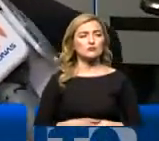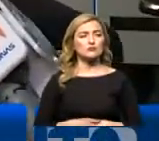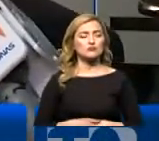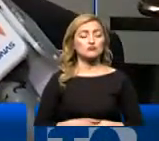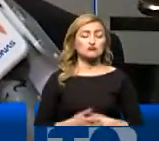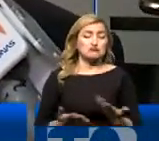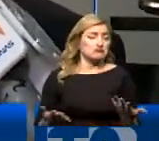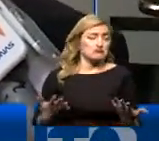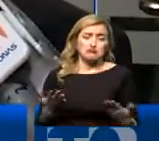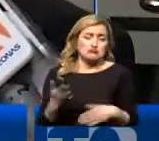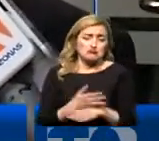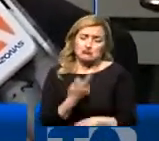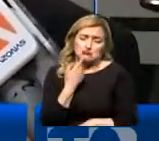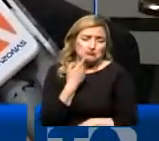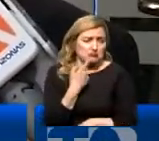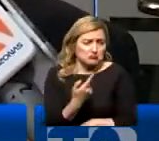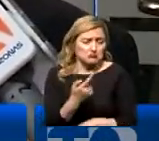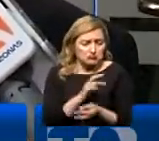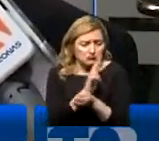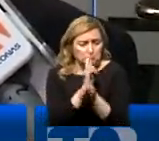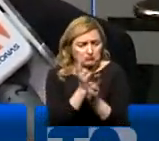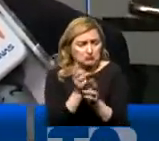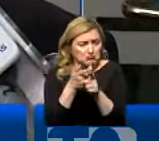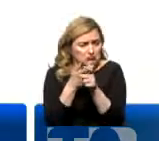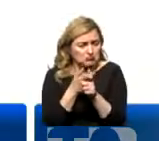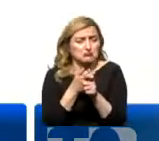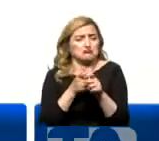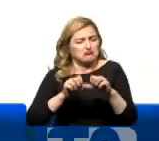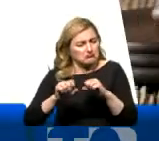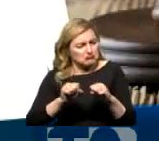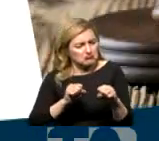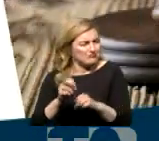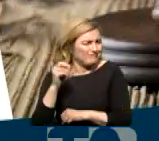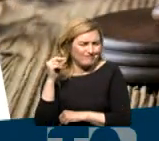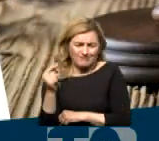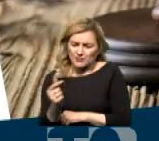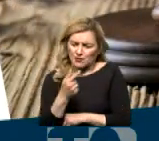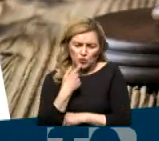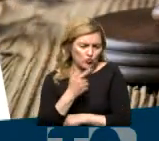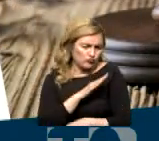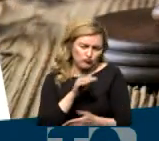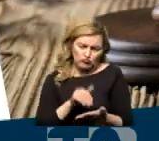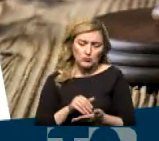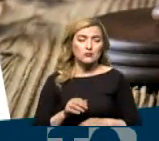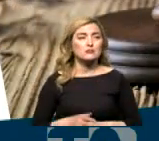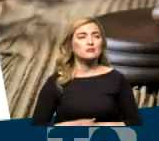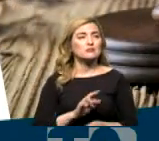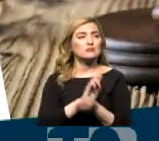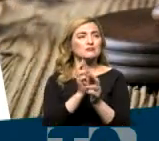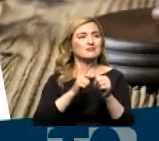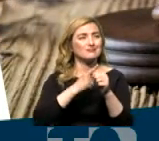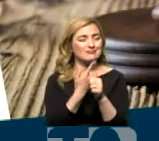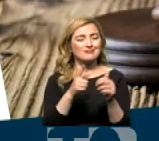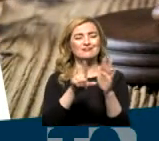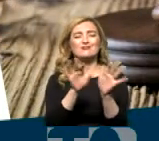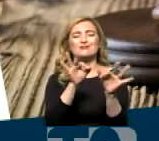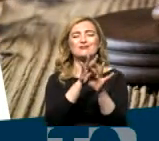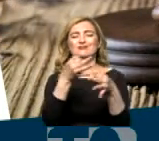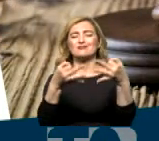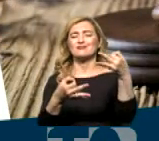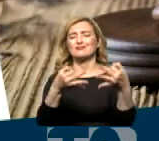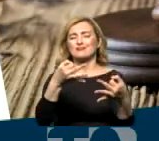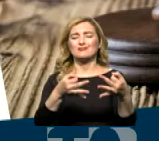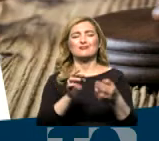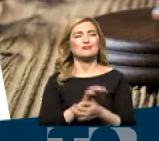reformas urgentes y prioritarias deben ser tramitadas ya. Entre las prioridades están, por ejemplo, las reformas al Código de la Función Judicial,